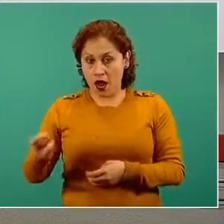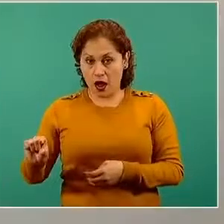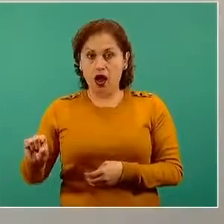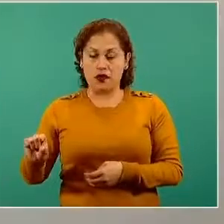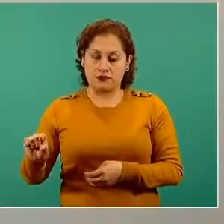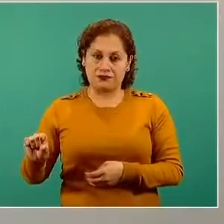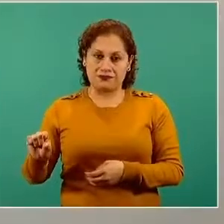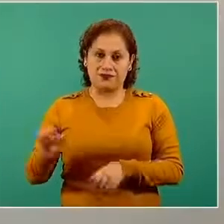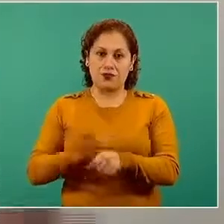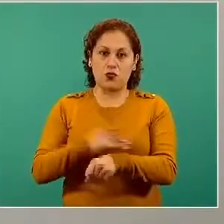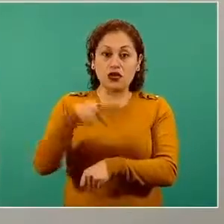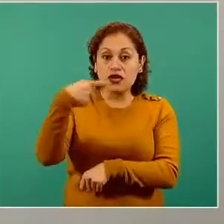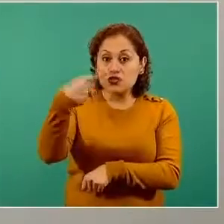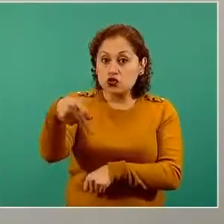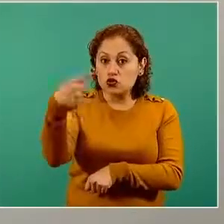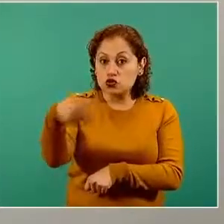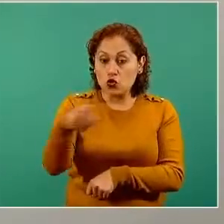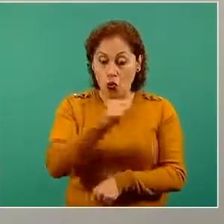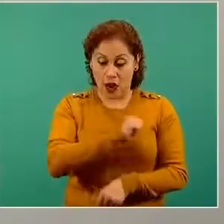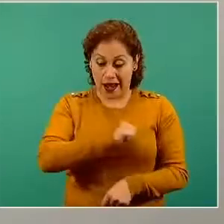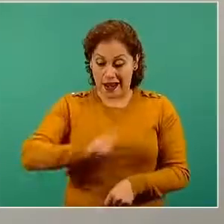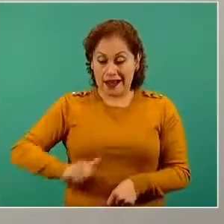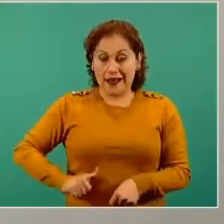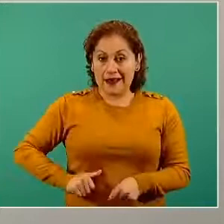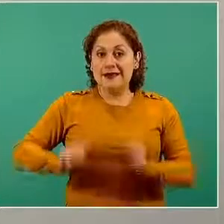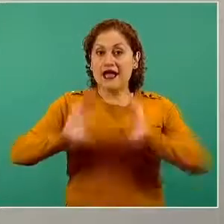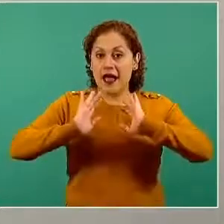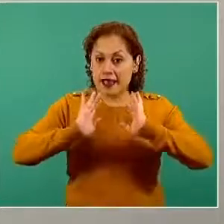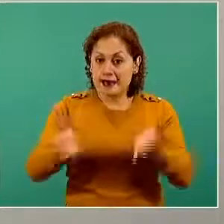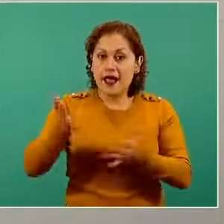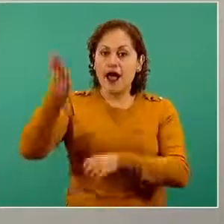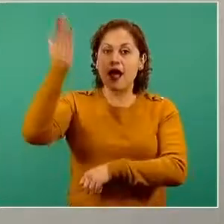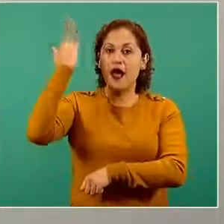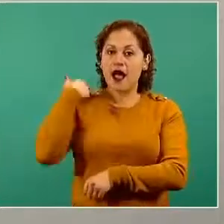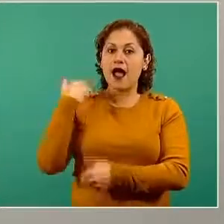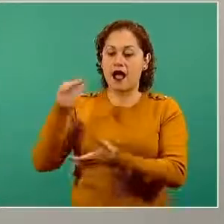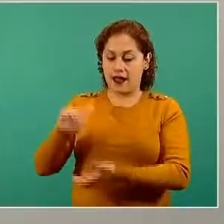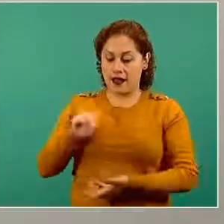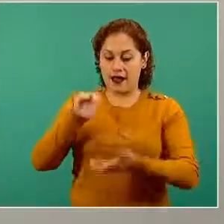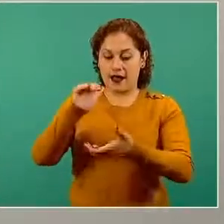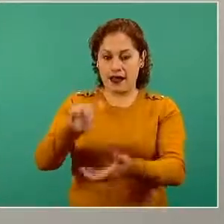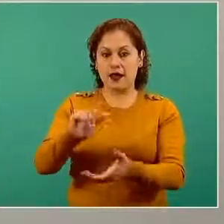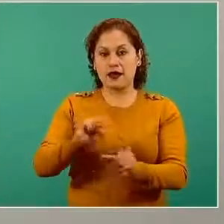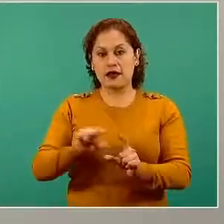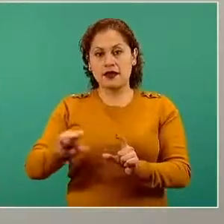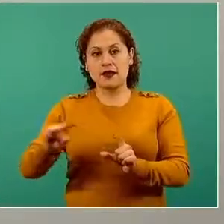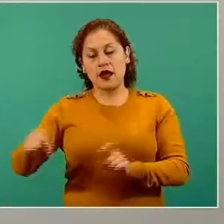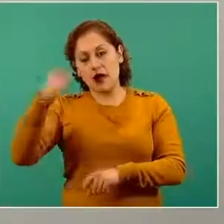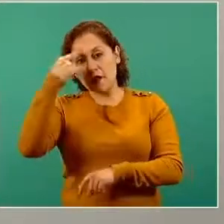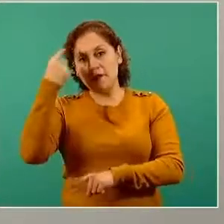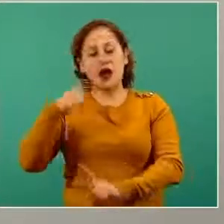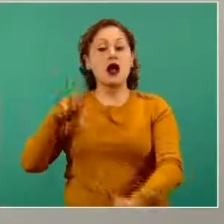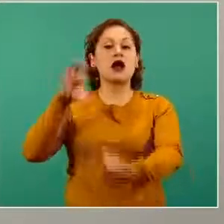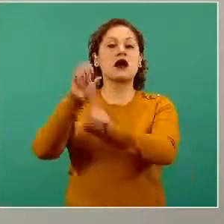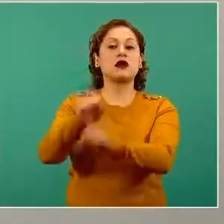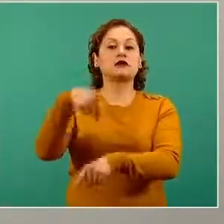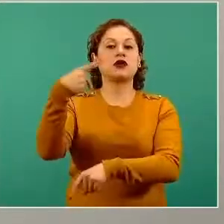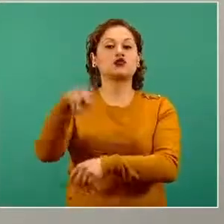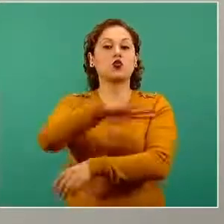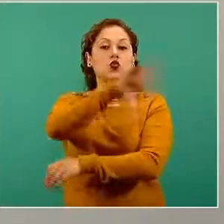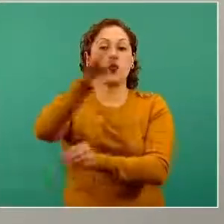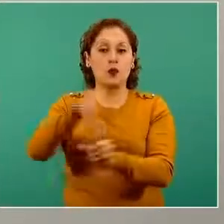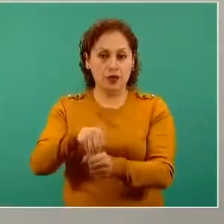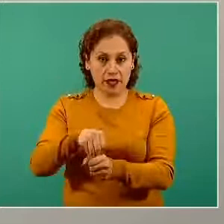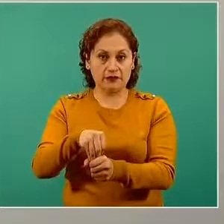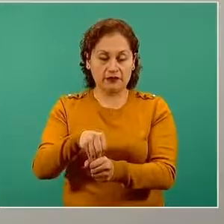su demarcación territorial ya había sido seleccionada para cubrir el 100% de las personas adultas mayores, pues obviamente